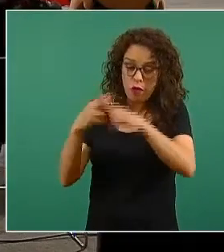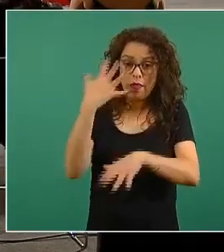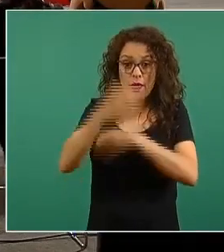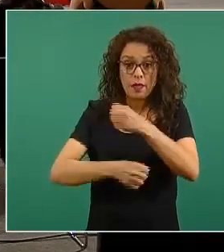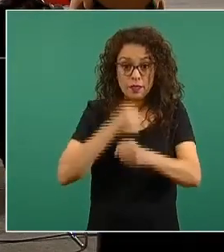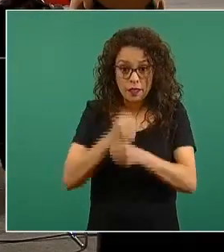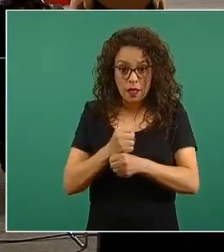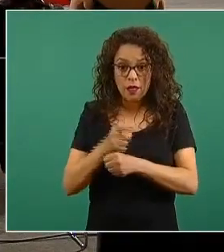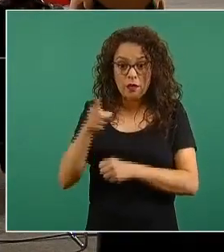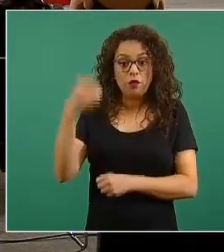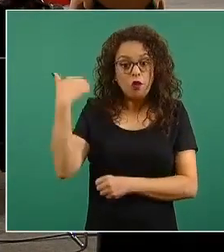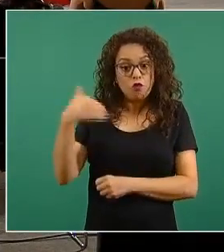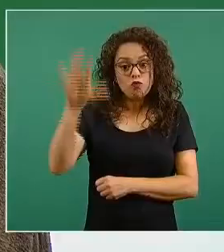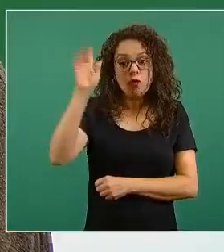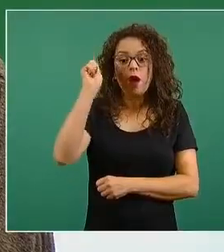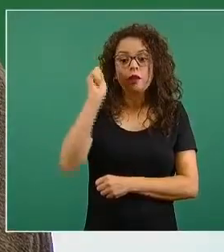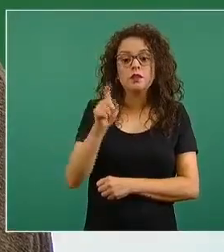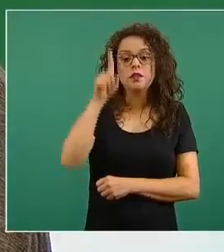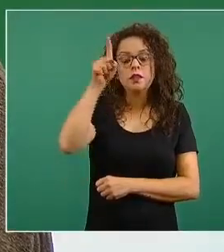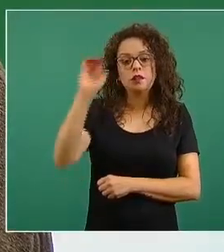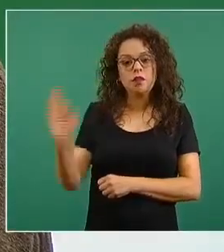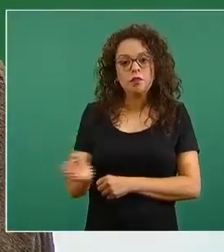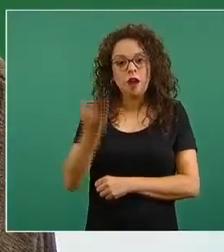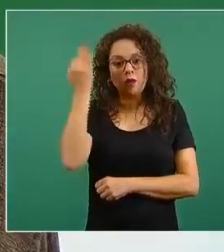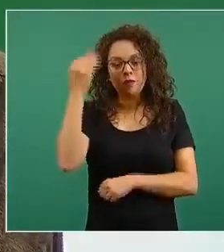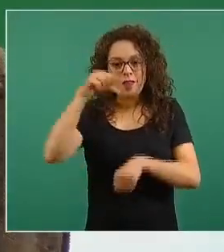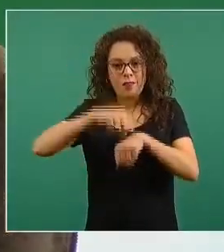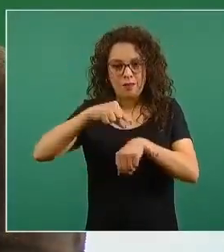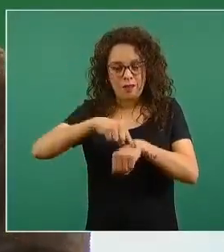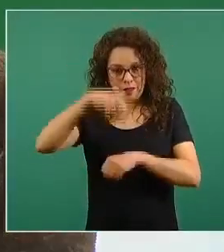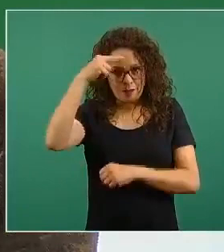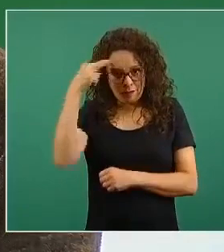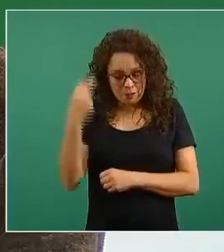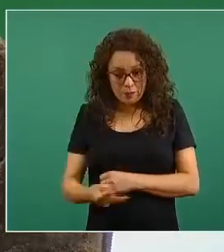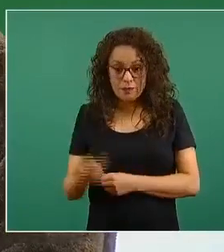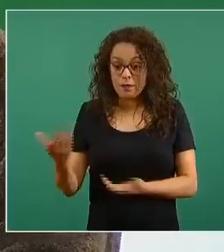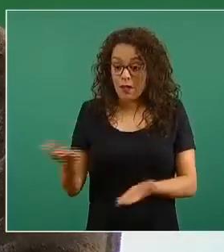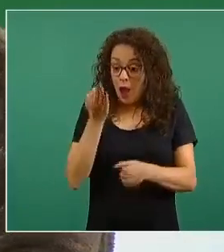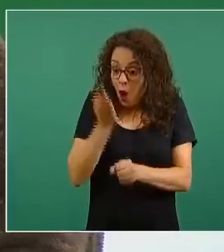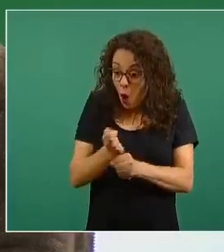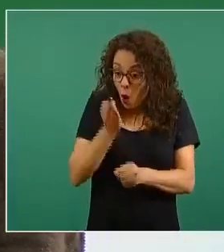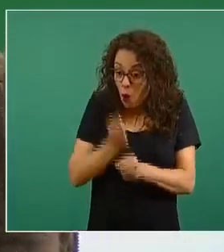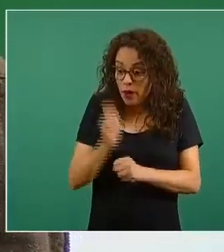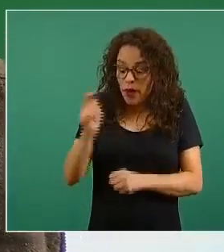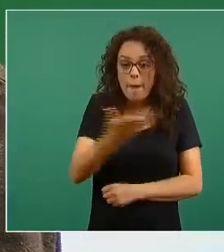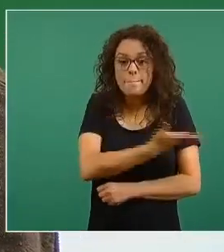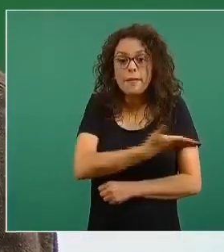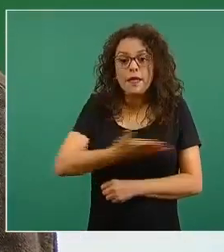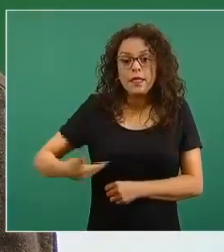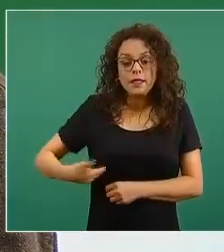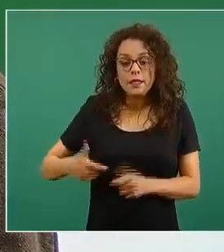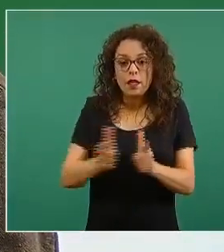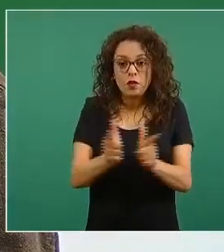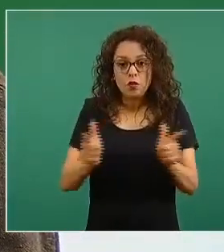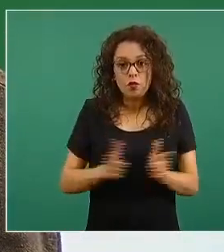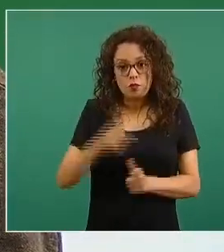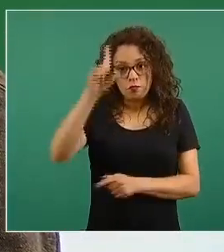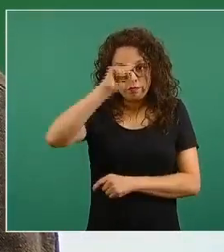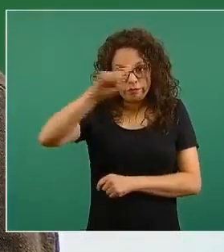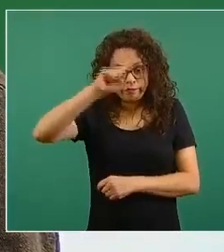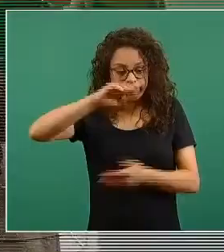la Universidad Nacional Autónoma de México y es en este momento el presidente del Grupo Asesor Estratégico